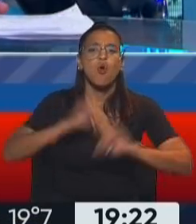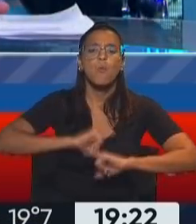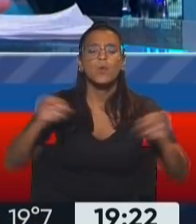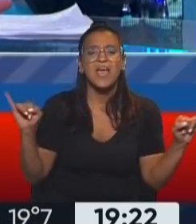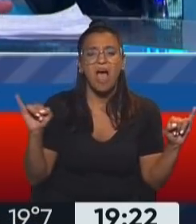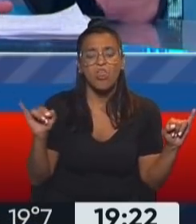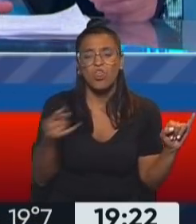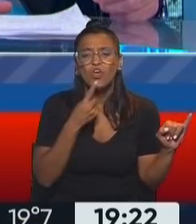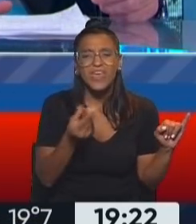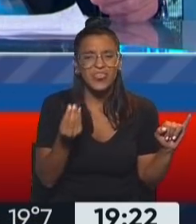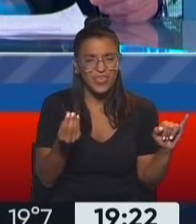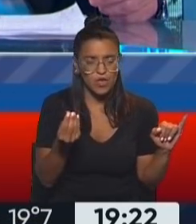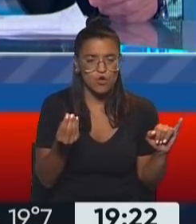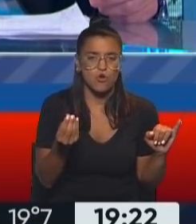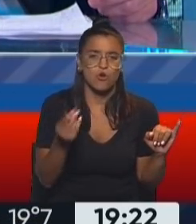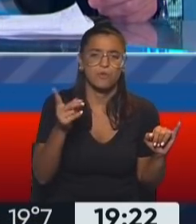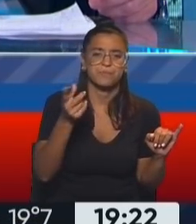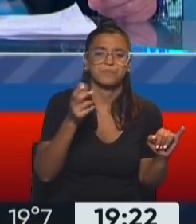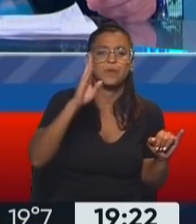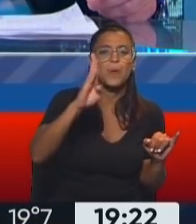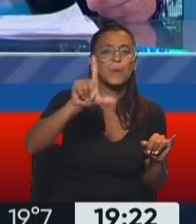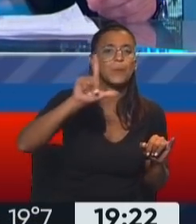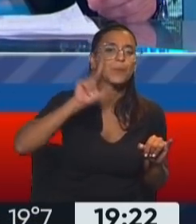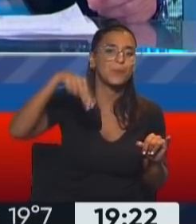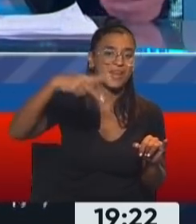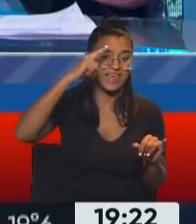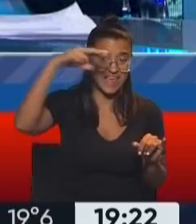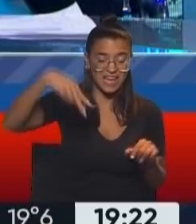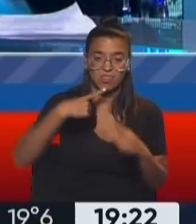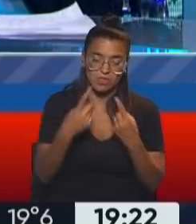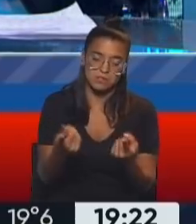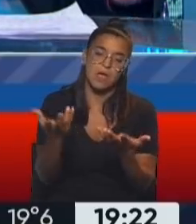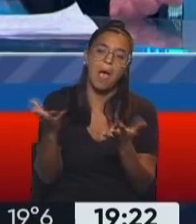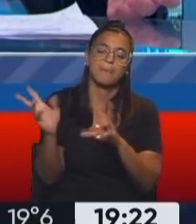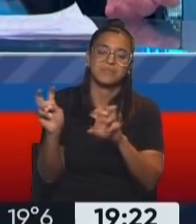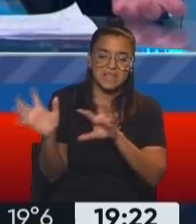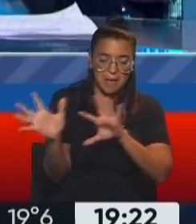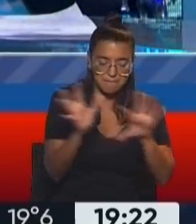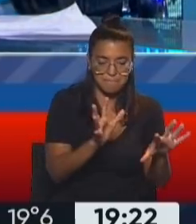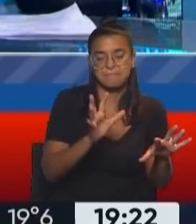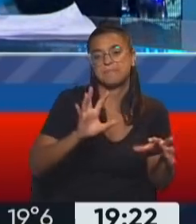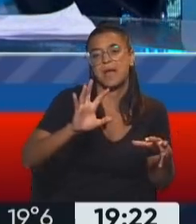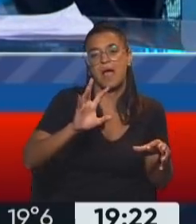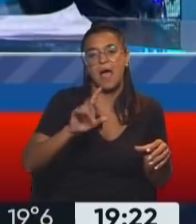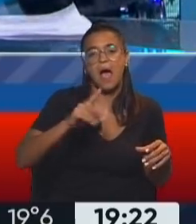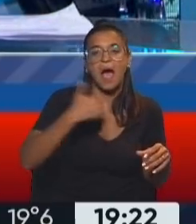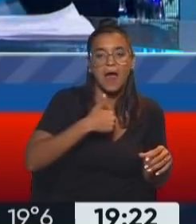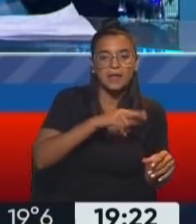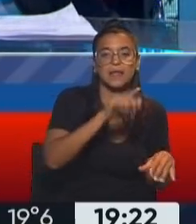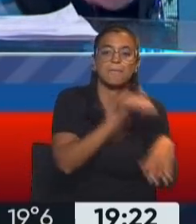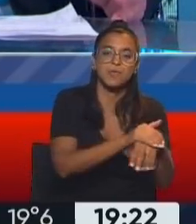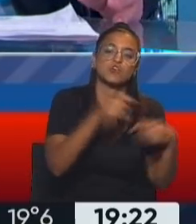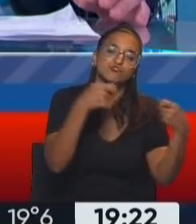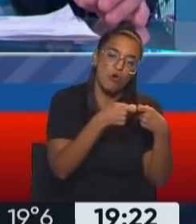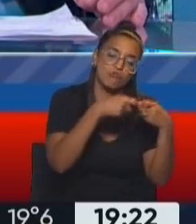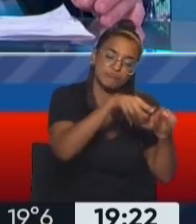que dijo, en este caso, Anthony Blinken. Dice que, más allá de las cuestiones diplomáticas de rigor, como la Argentina es un amigo y socio